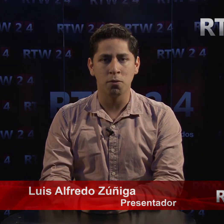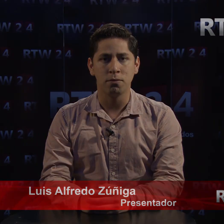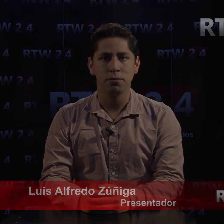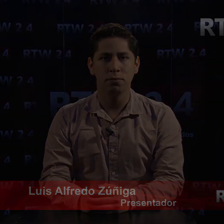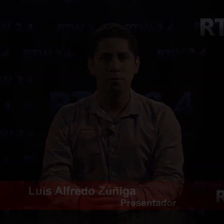com